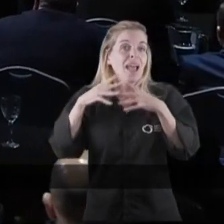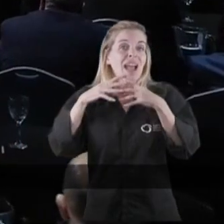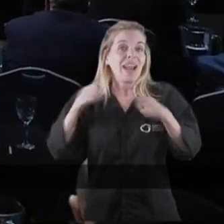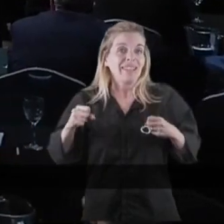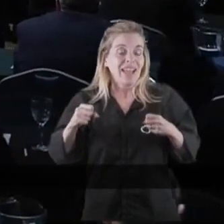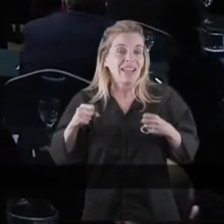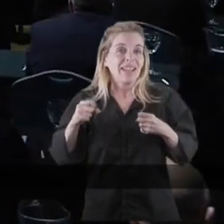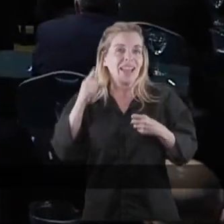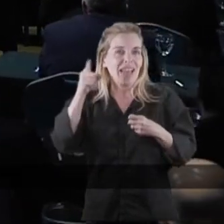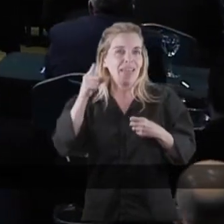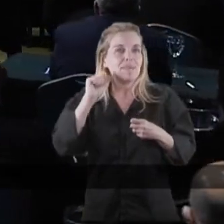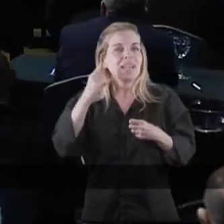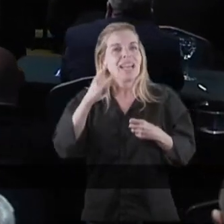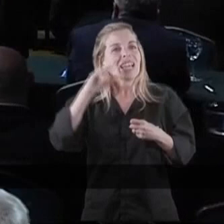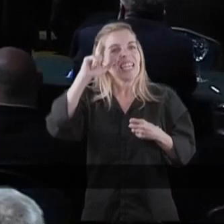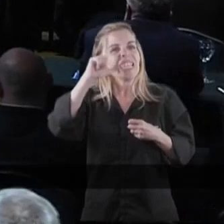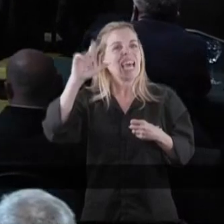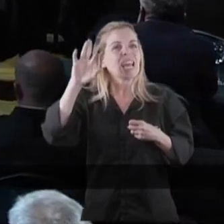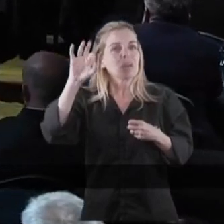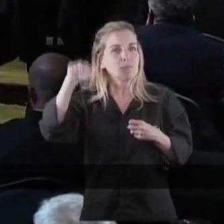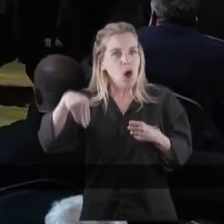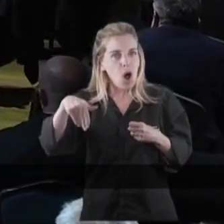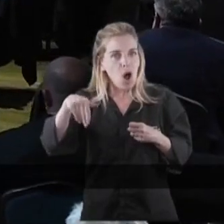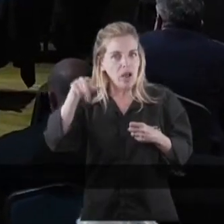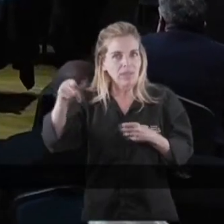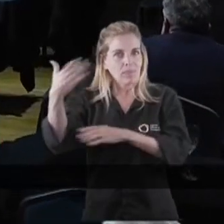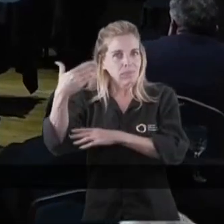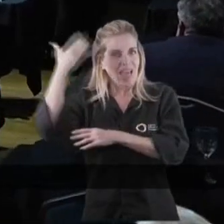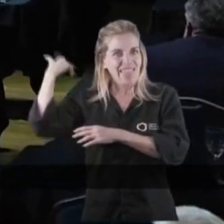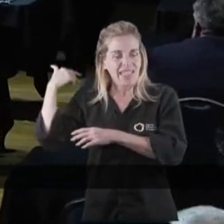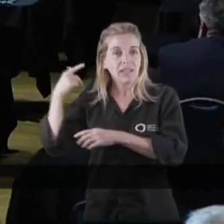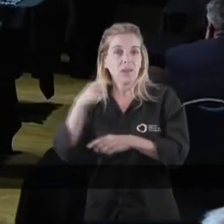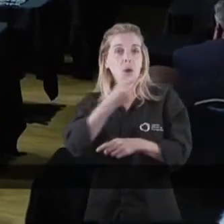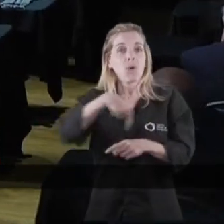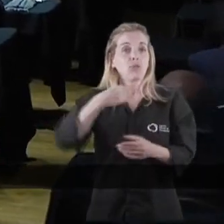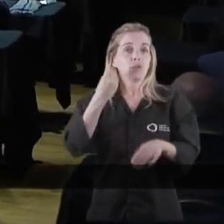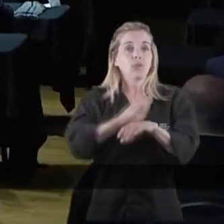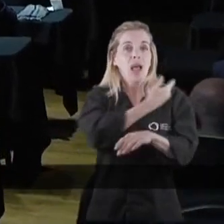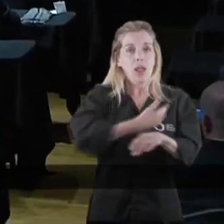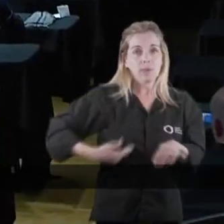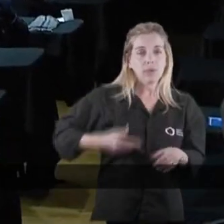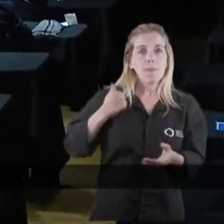Guillermo, cuando nosotros llegamos en el 2019, tenía un presupuesto de 3.000 millones de pesos.